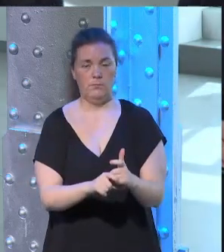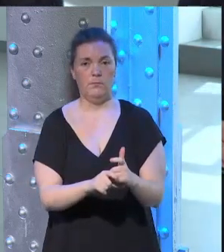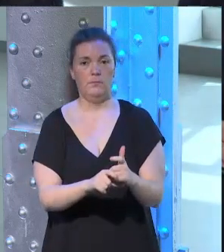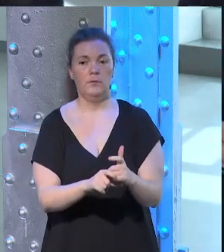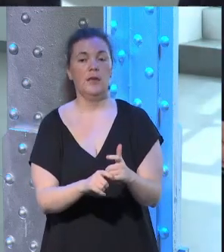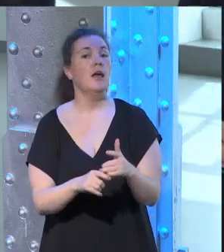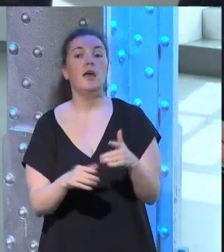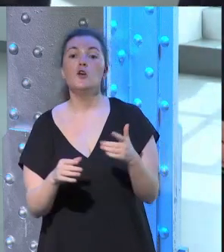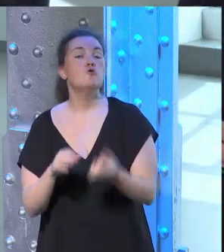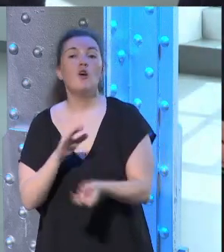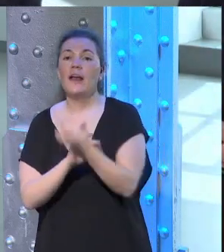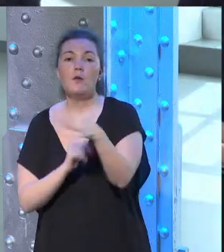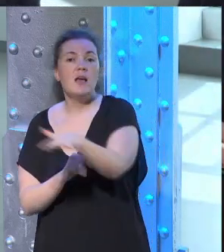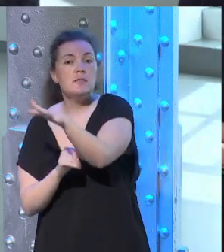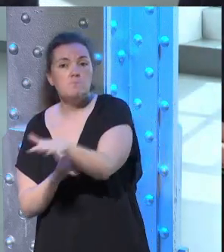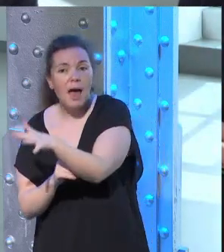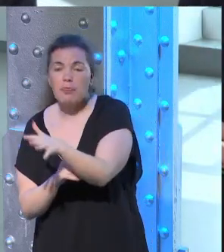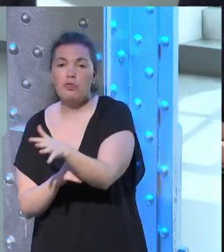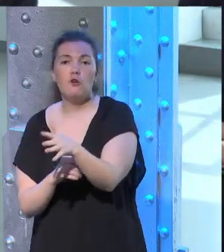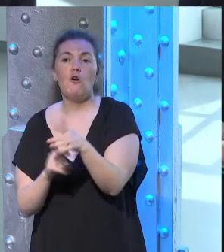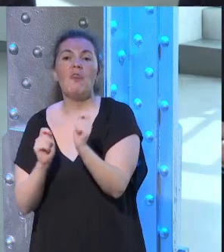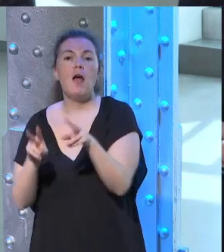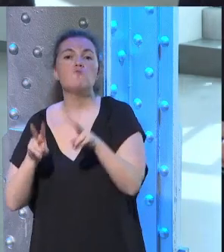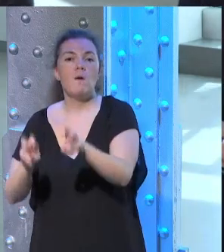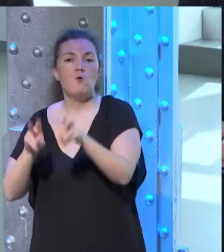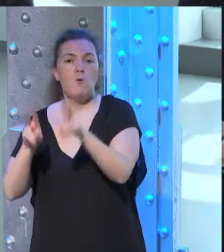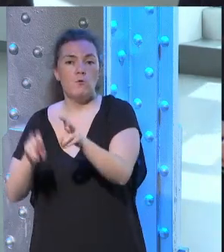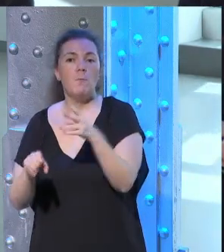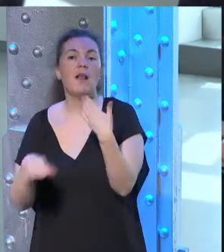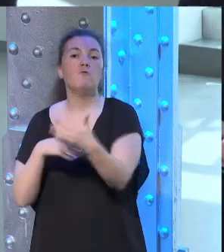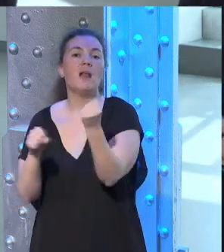dan espacio y no riegan y no germinan aquellos empleos que son mucho más